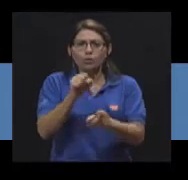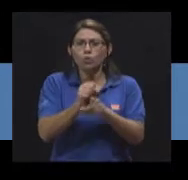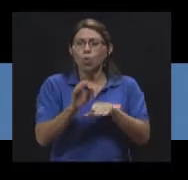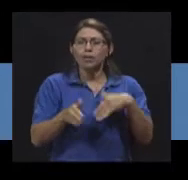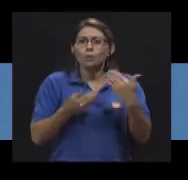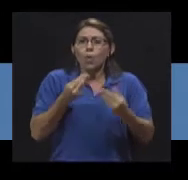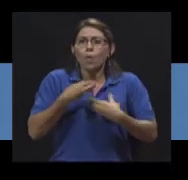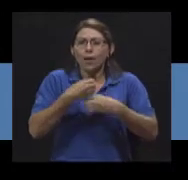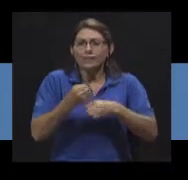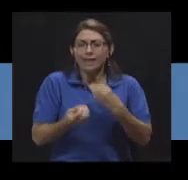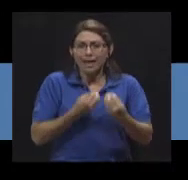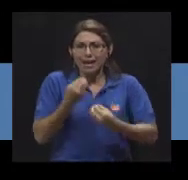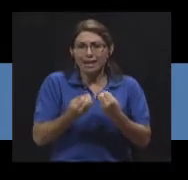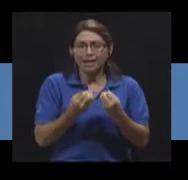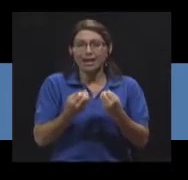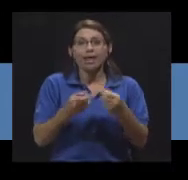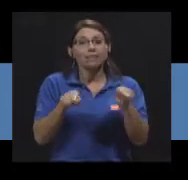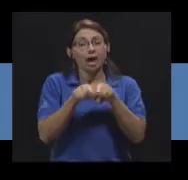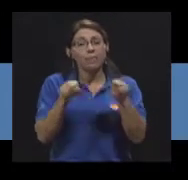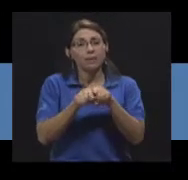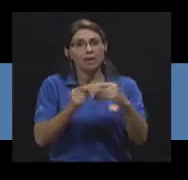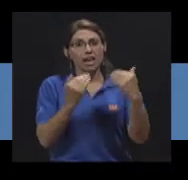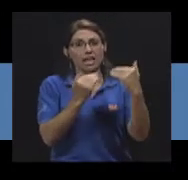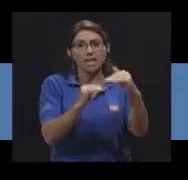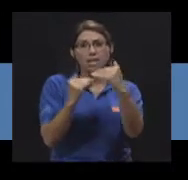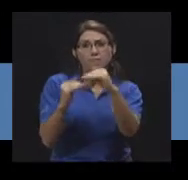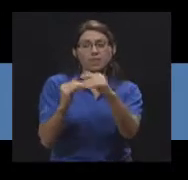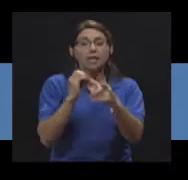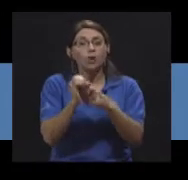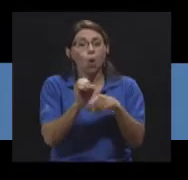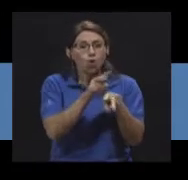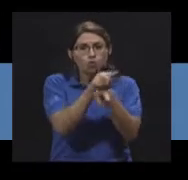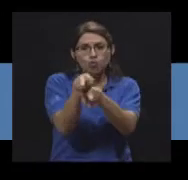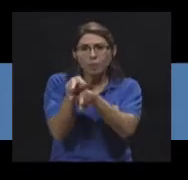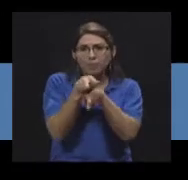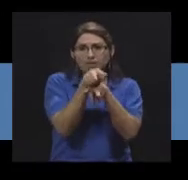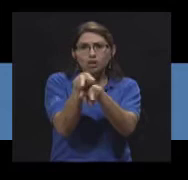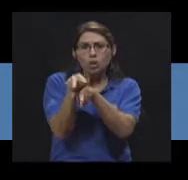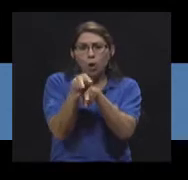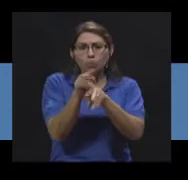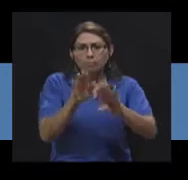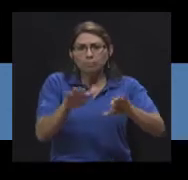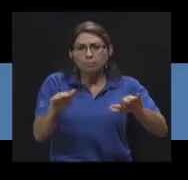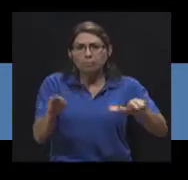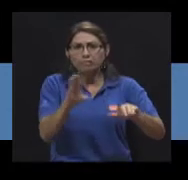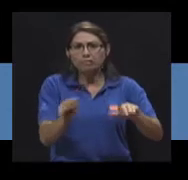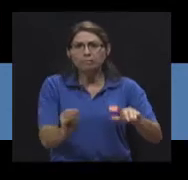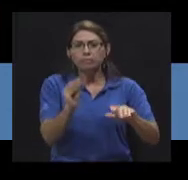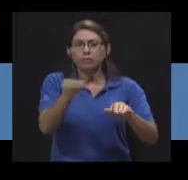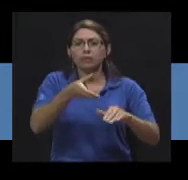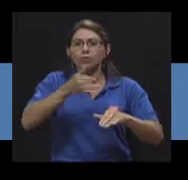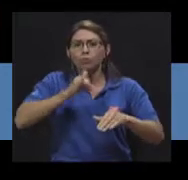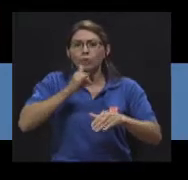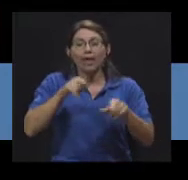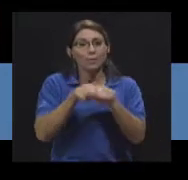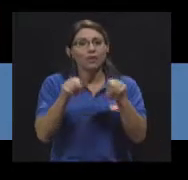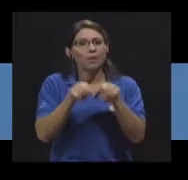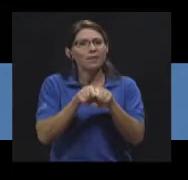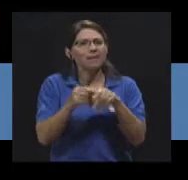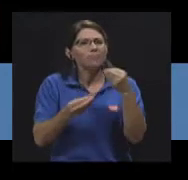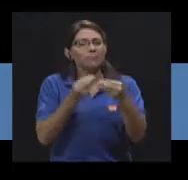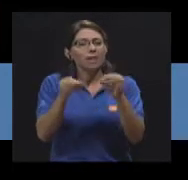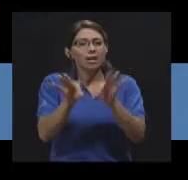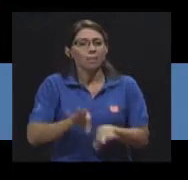alcohol, le da también herramientas sobre cómo manejar los límites, la supervisión con los menores de edad, pero a la vez cómo reforzar